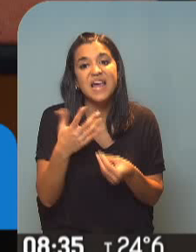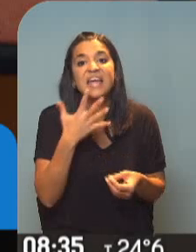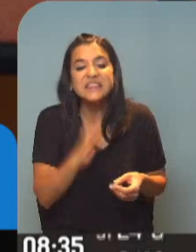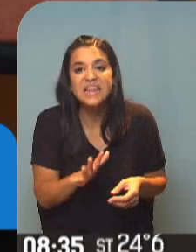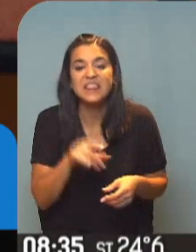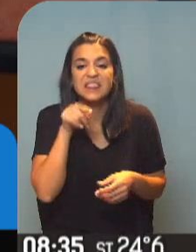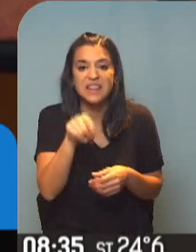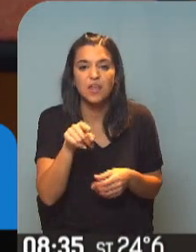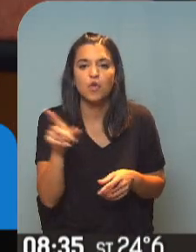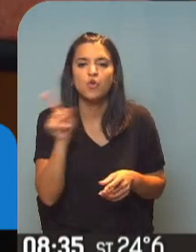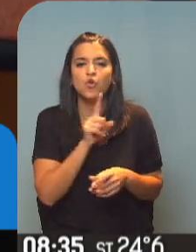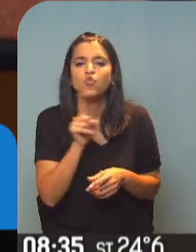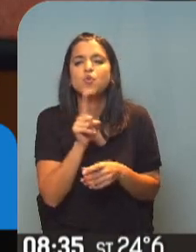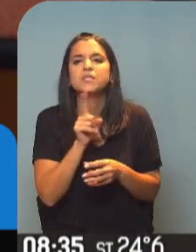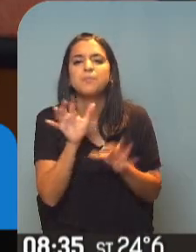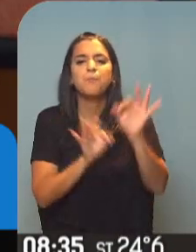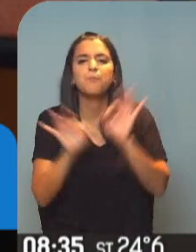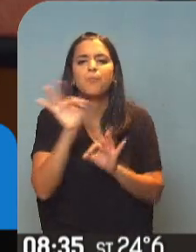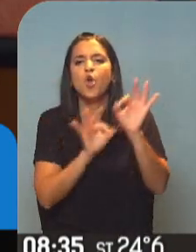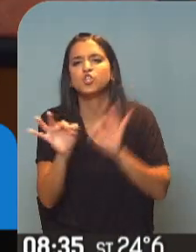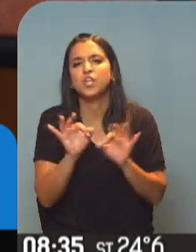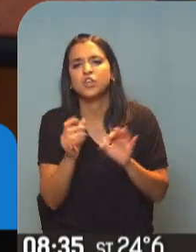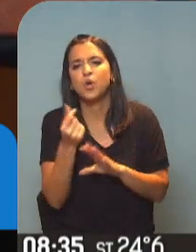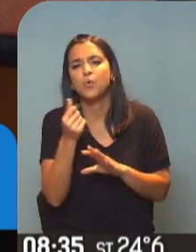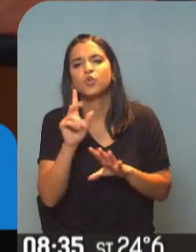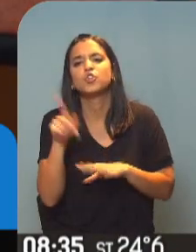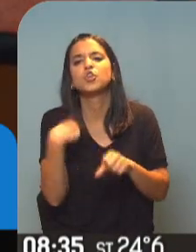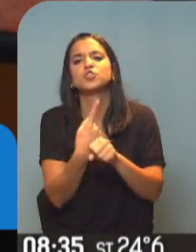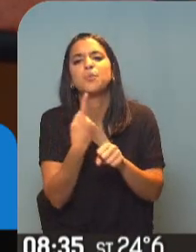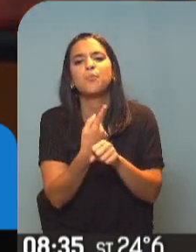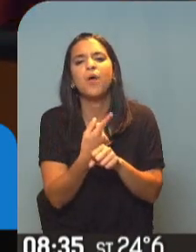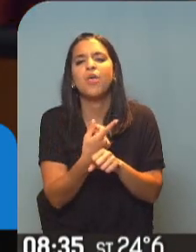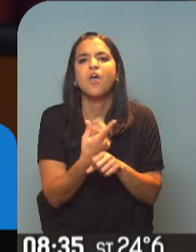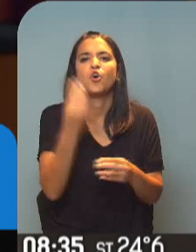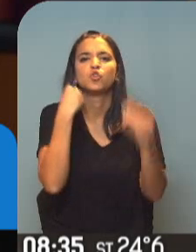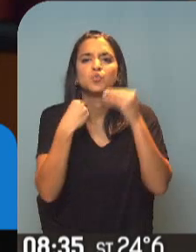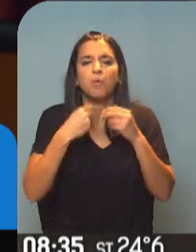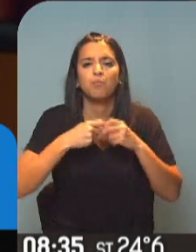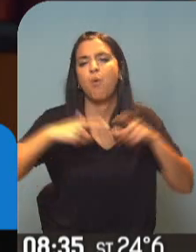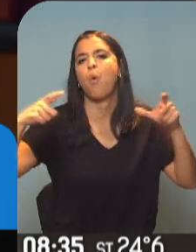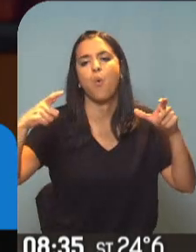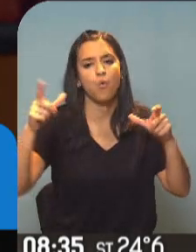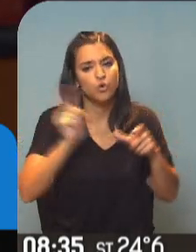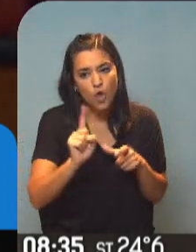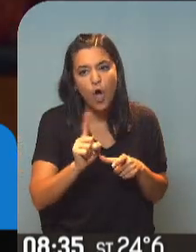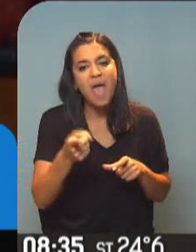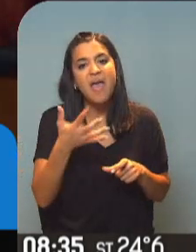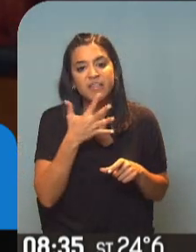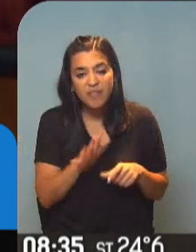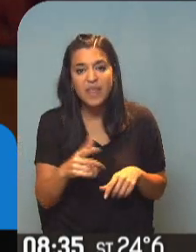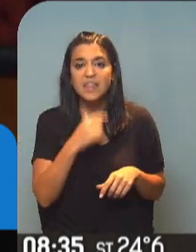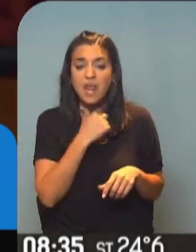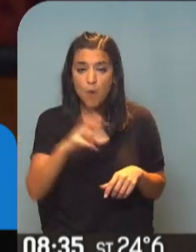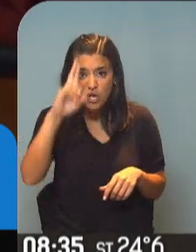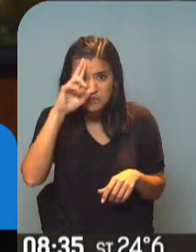concepto porque no es un proyecto marketinero no se puede salir al consumo masivo con esto sino que entender que queremos